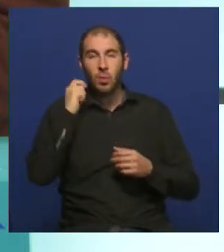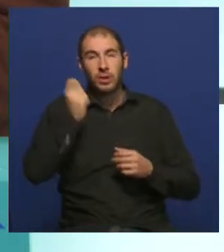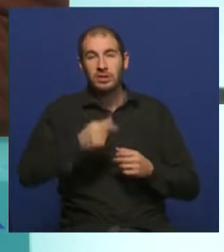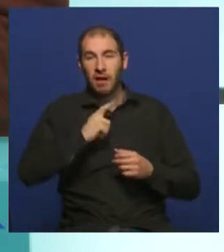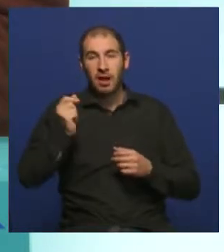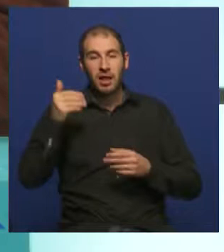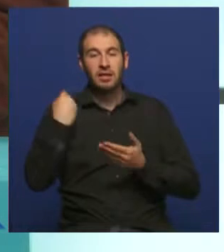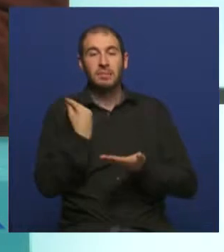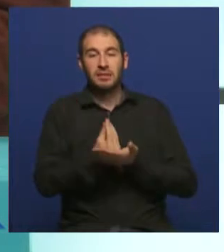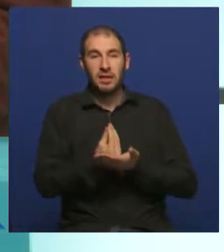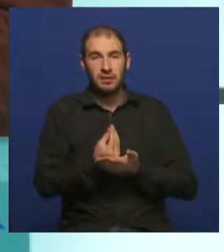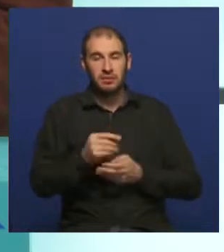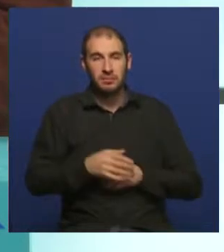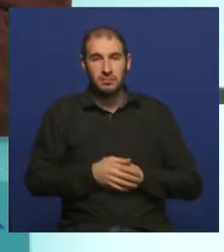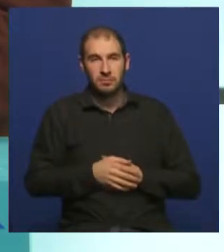Rafael representando al MET.